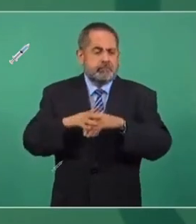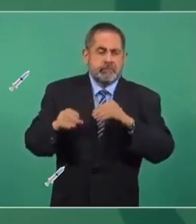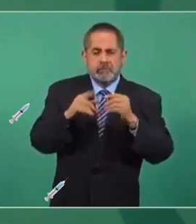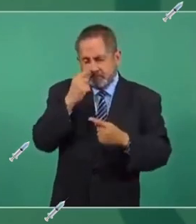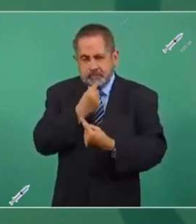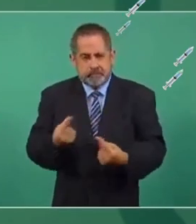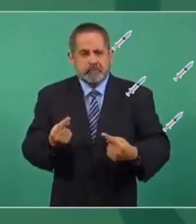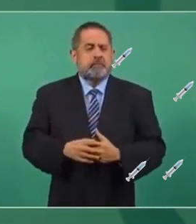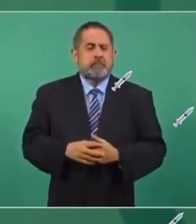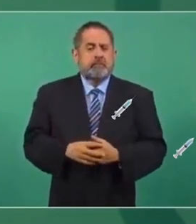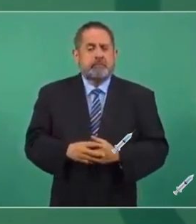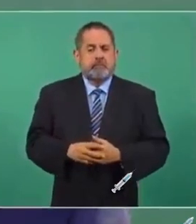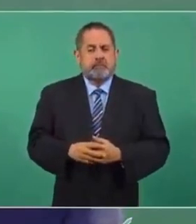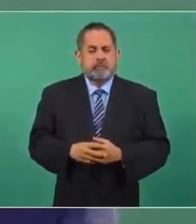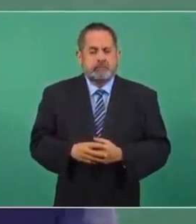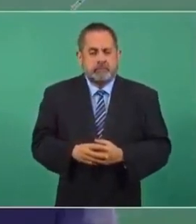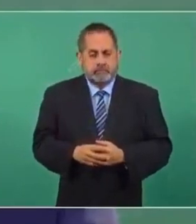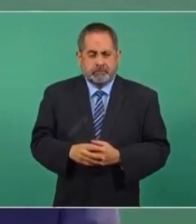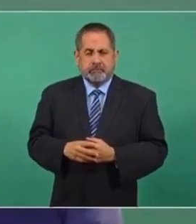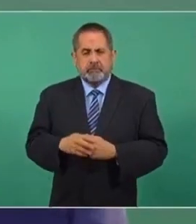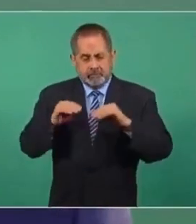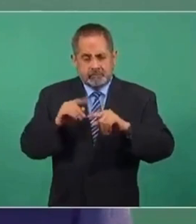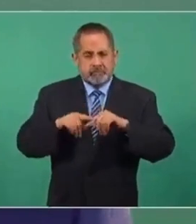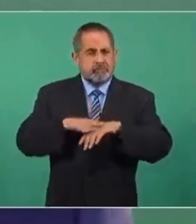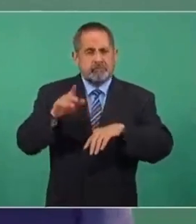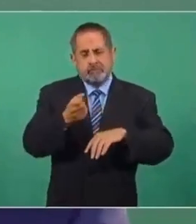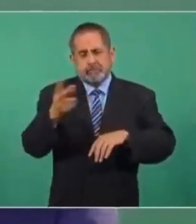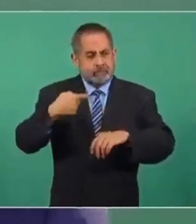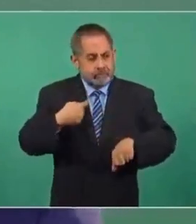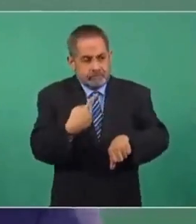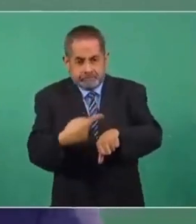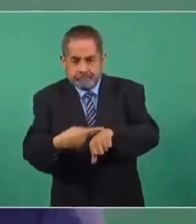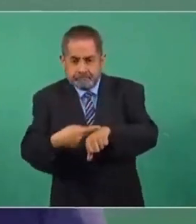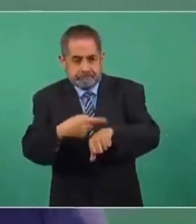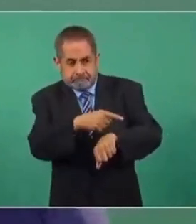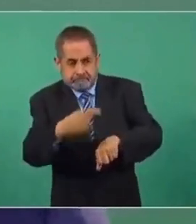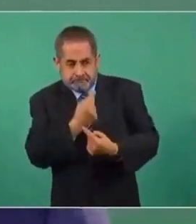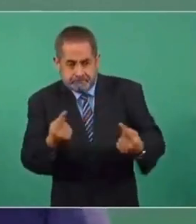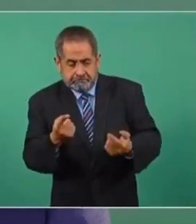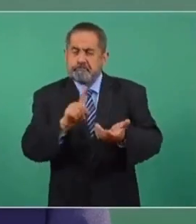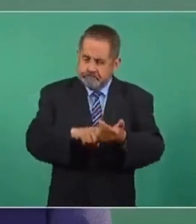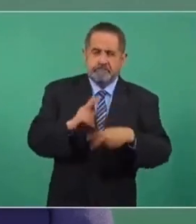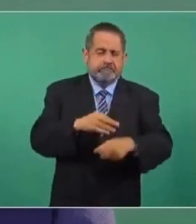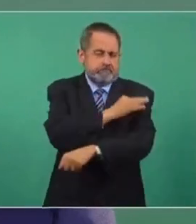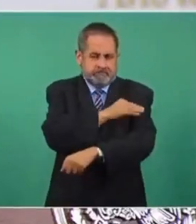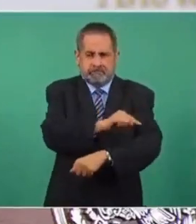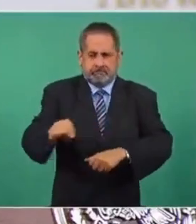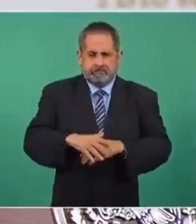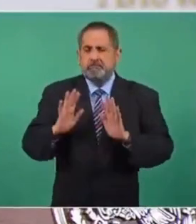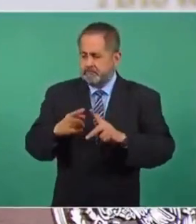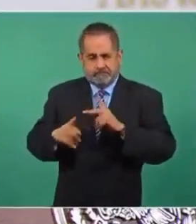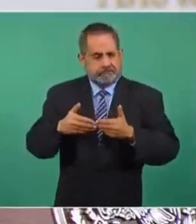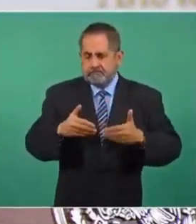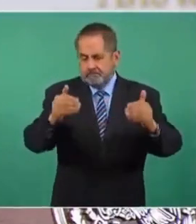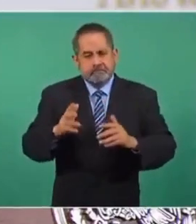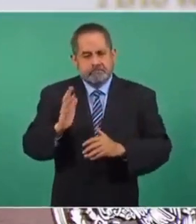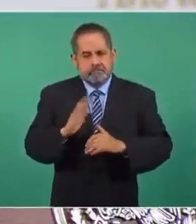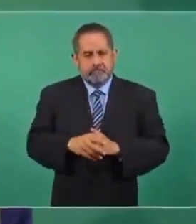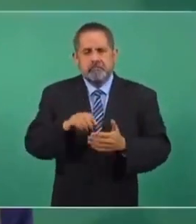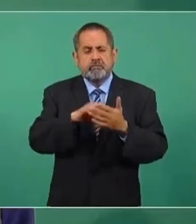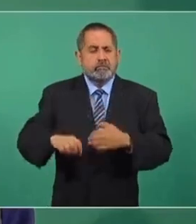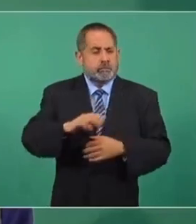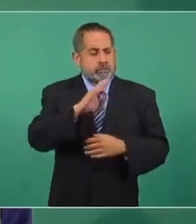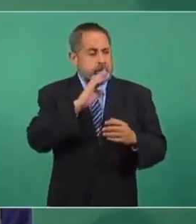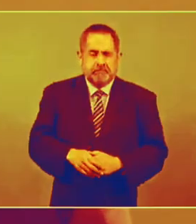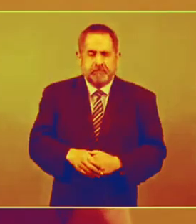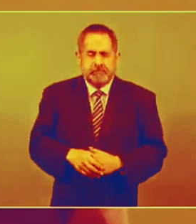niños con algunas enfermedades. Apúntele bien. Ya se está haciendo como en el caso de